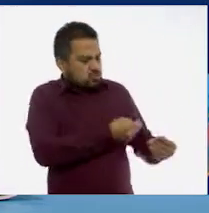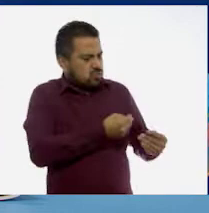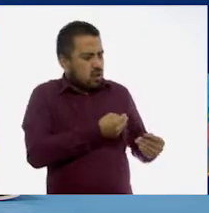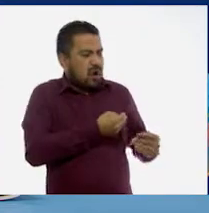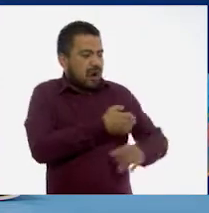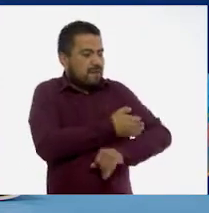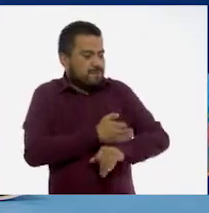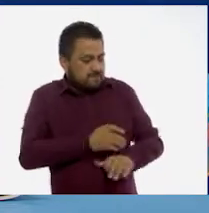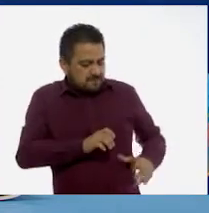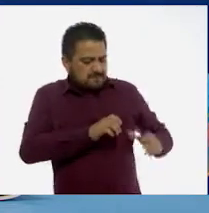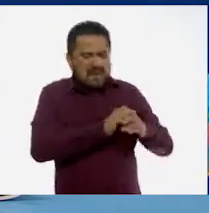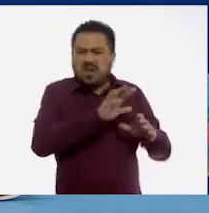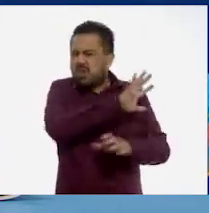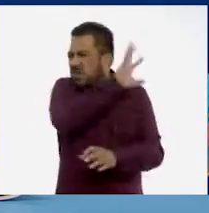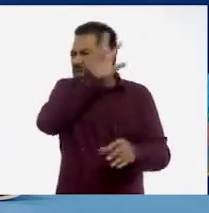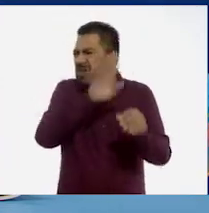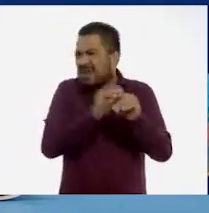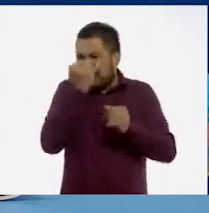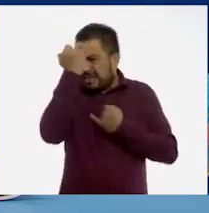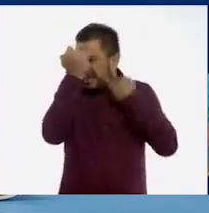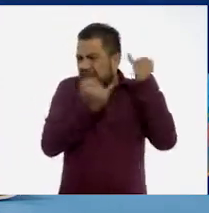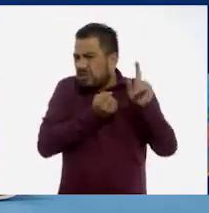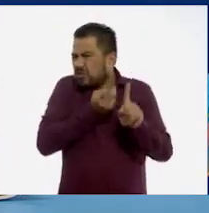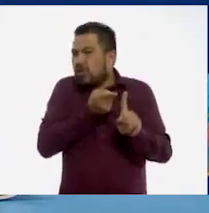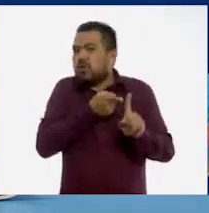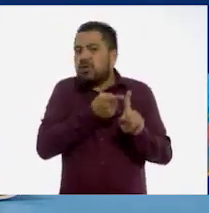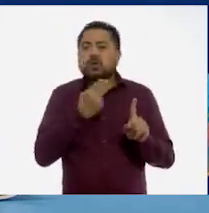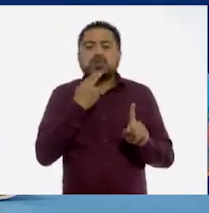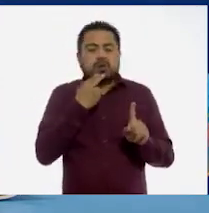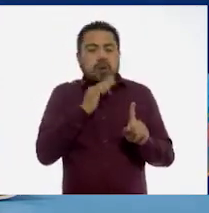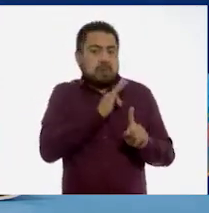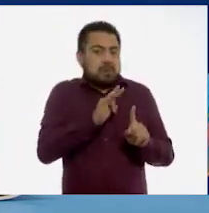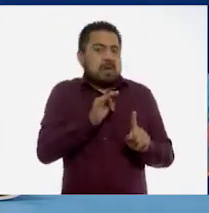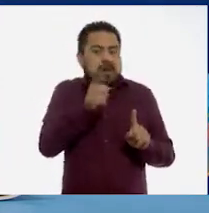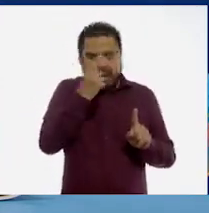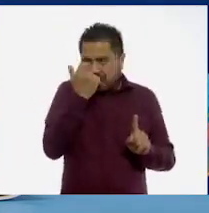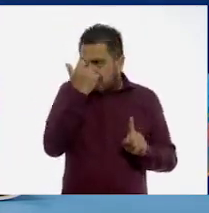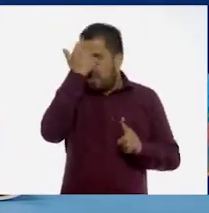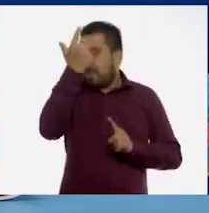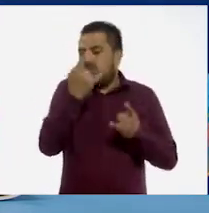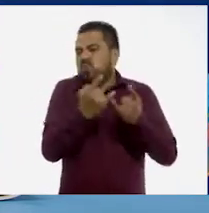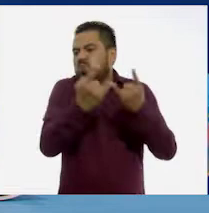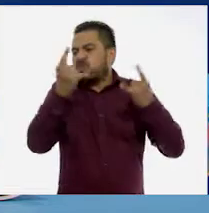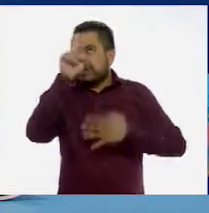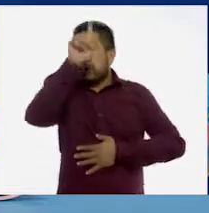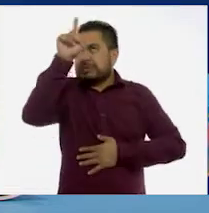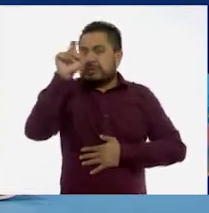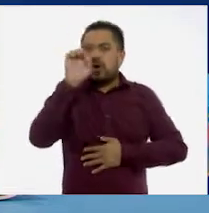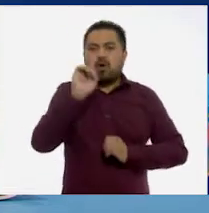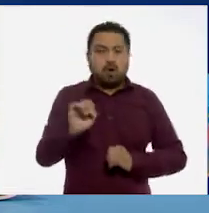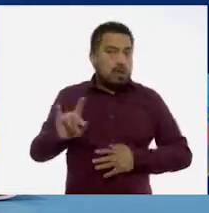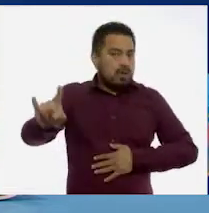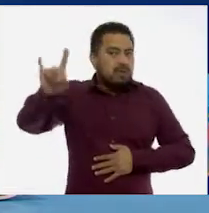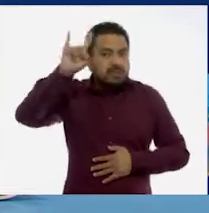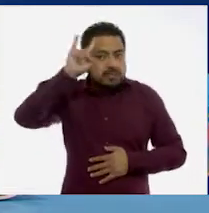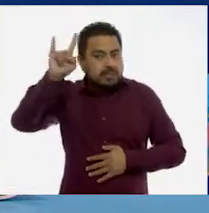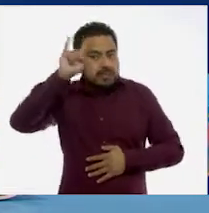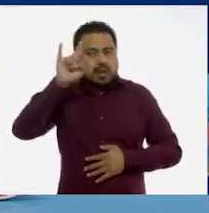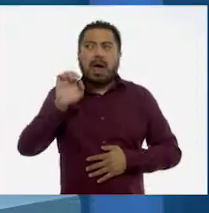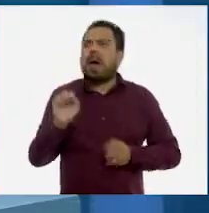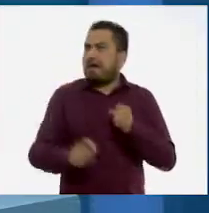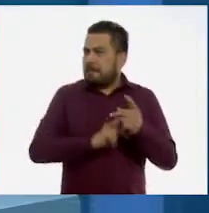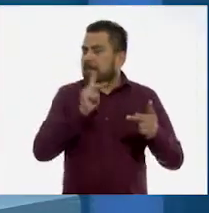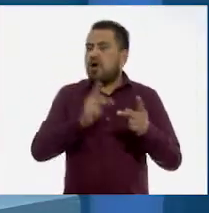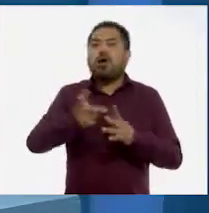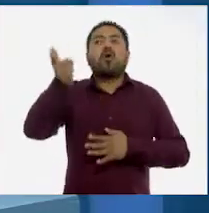familia. Todas estas ideas te van a servir bastante para crear tu historia o tu cuento de misterio o terror. Perfecto,